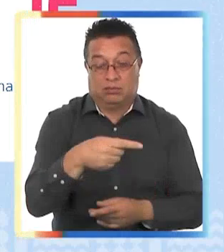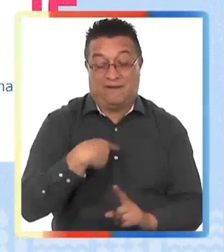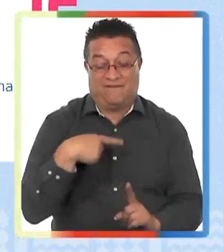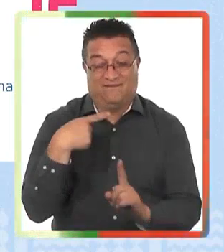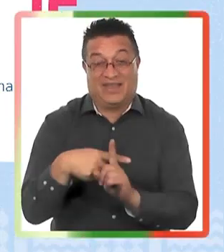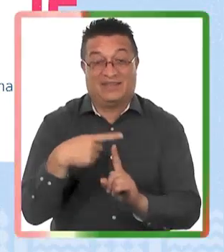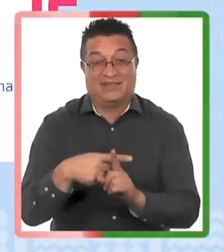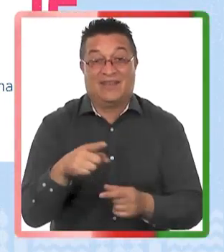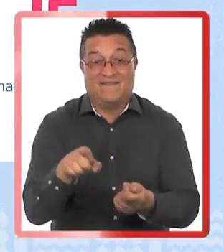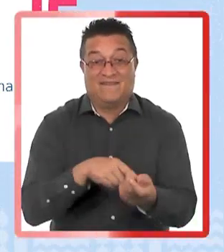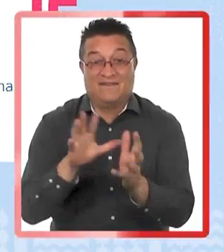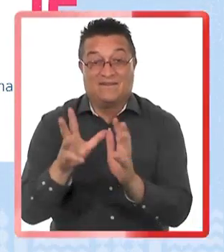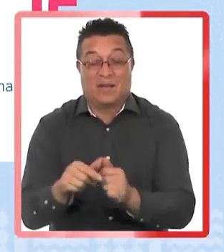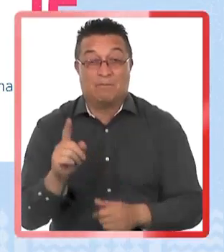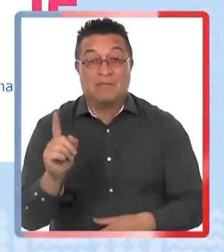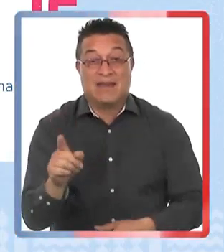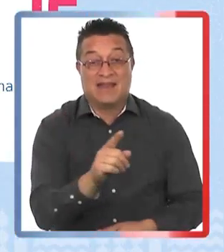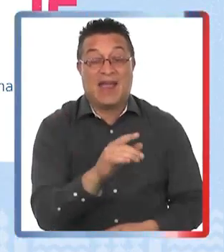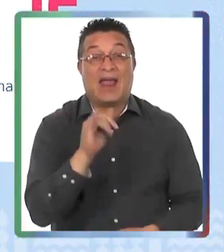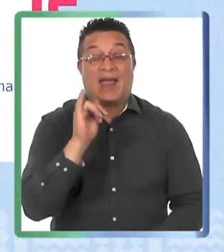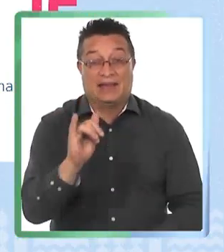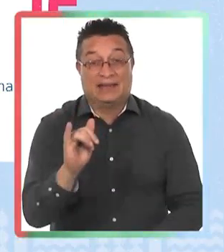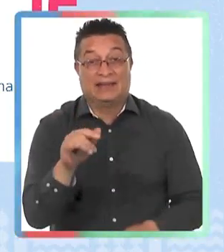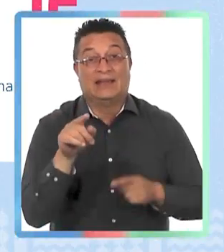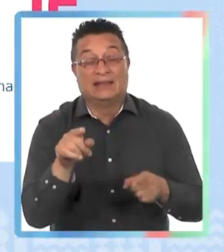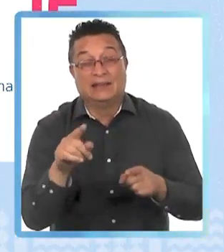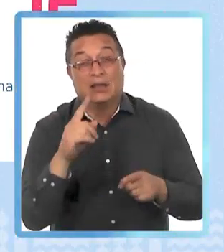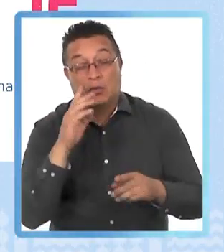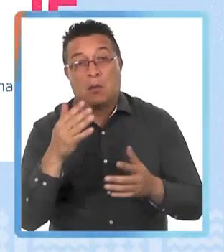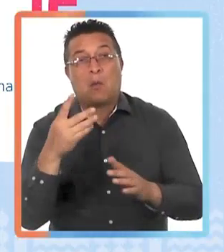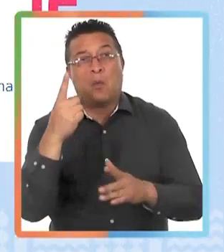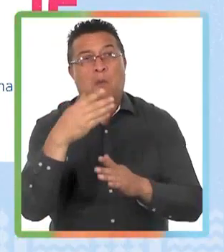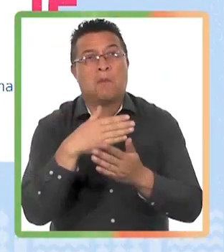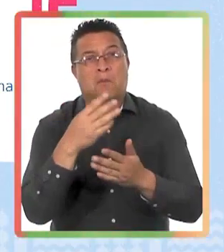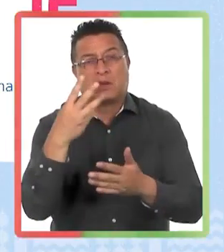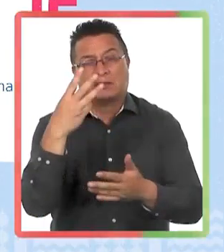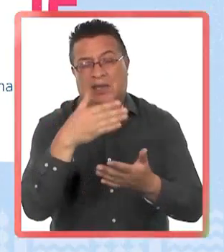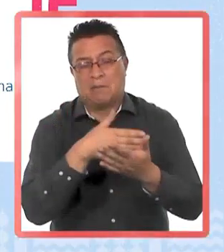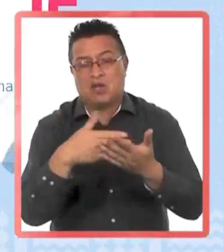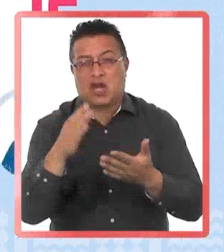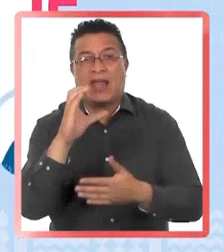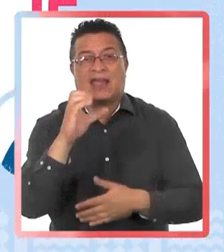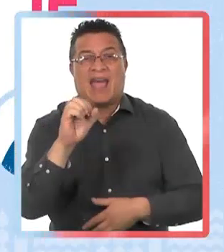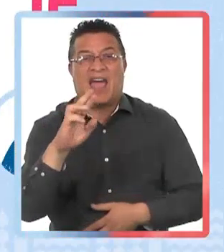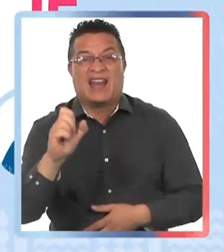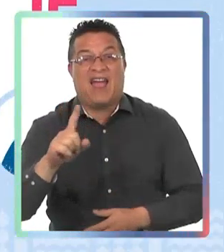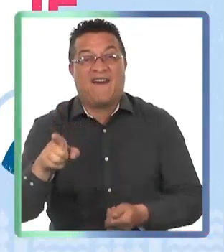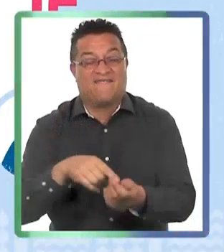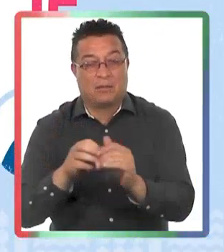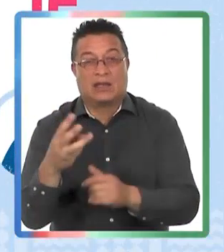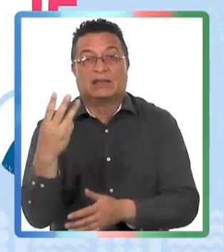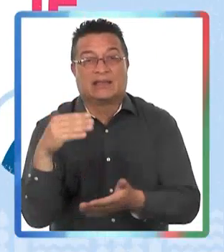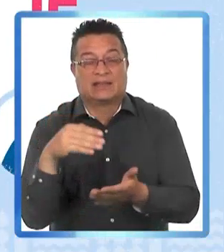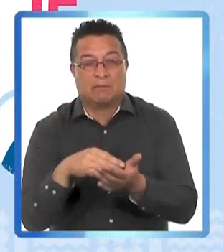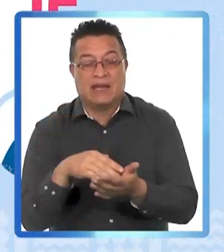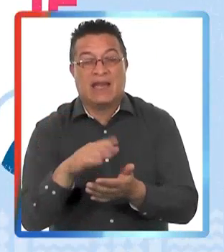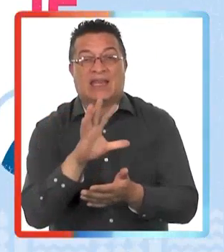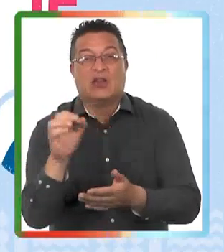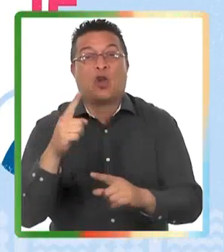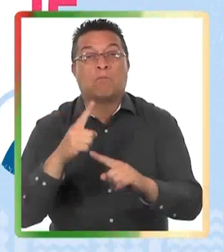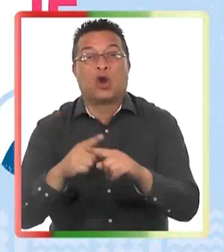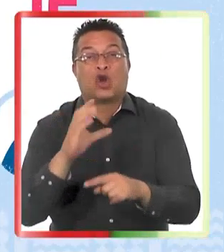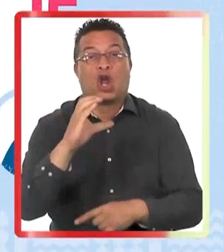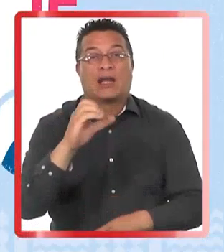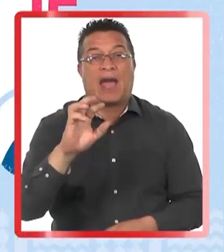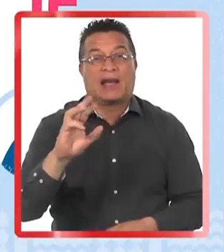son beneficiarias de asignación familiar y del SUF, 1,5 millones de hogares, 3 millones de cargas familiares, 13.500 pesos por